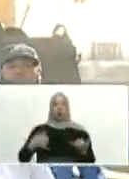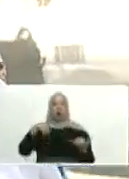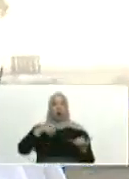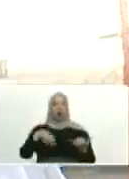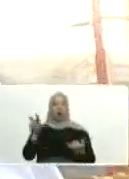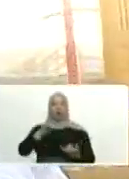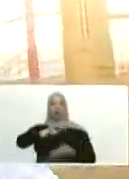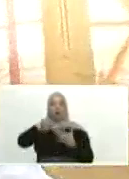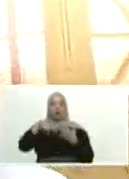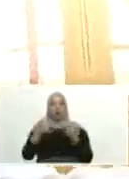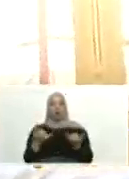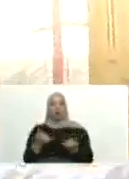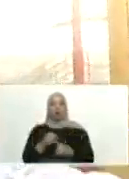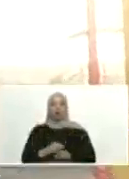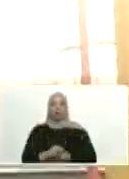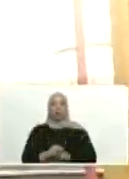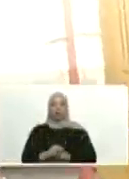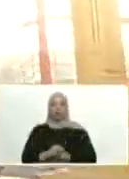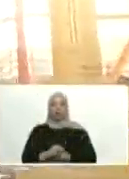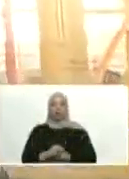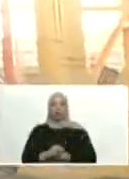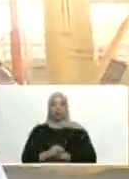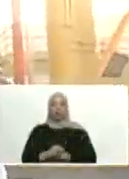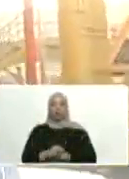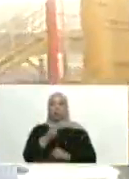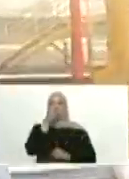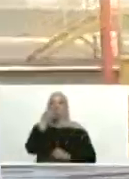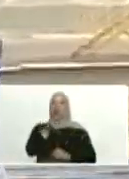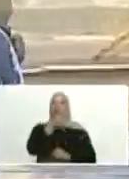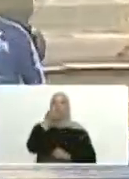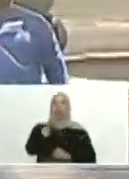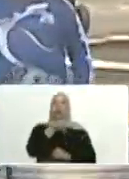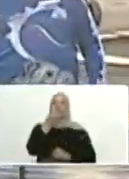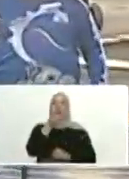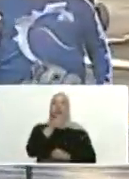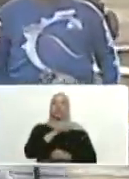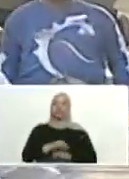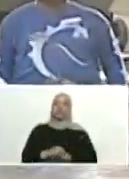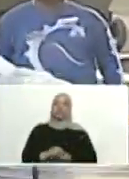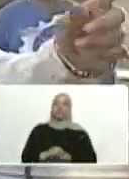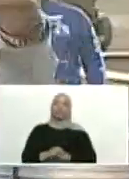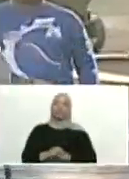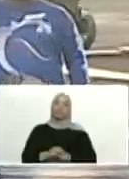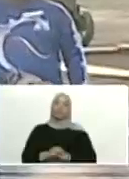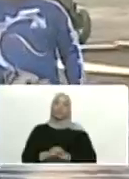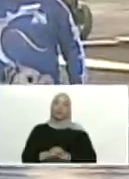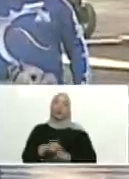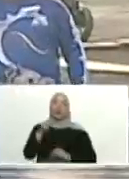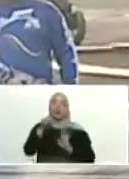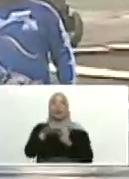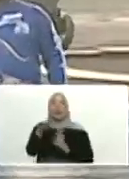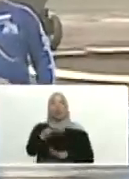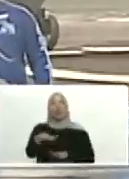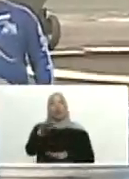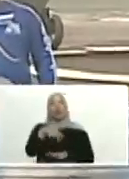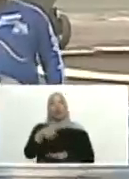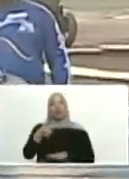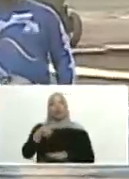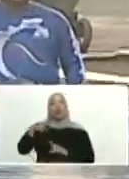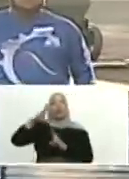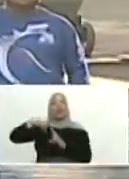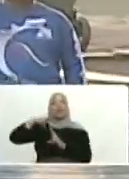esto nacionalmente Me dice Ender Escalante Buenas tardes señor presidente Buenas tardes Ender Escalante de dónde San Cristóbal